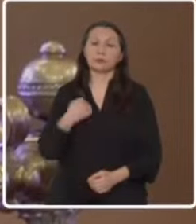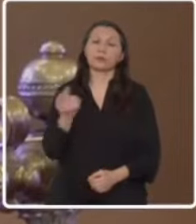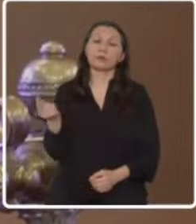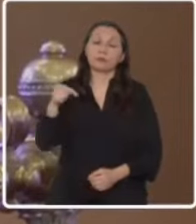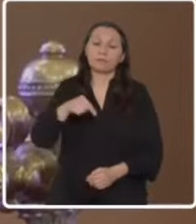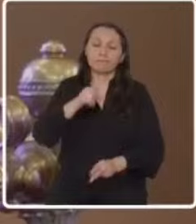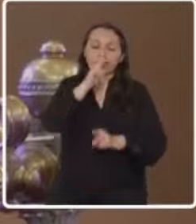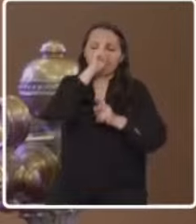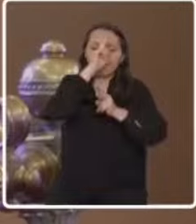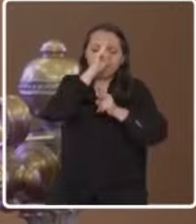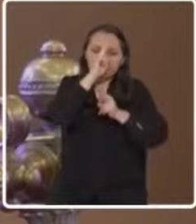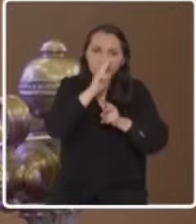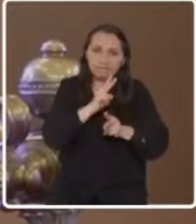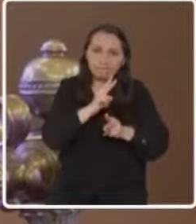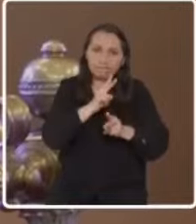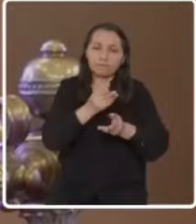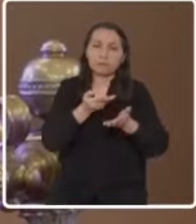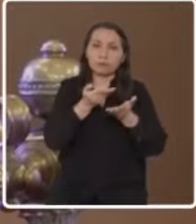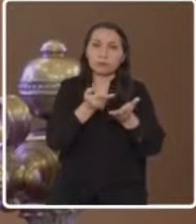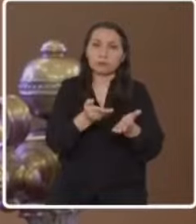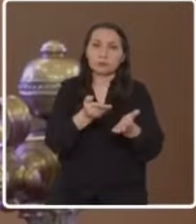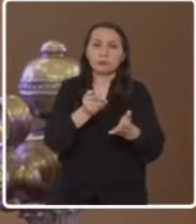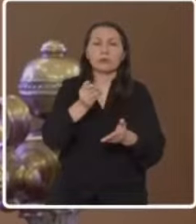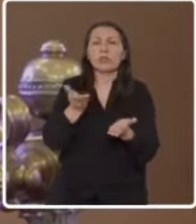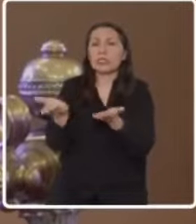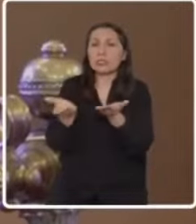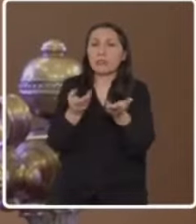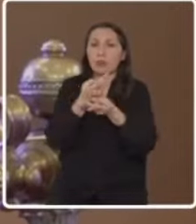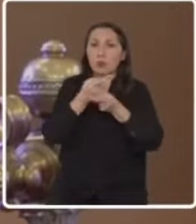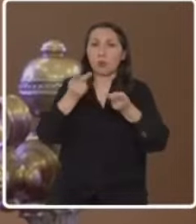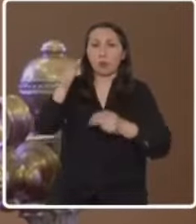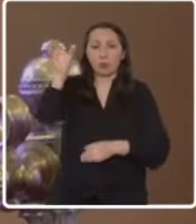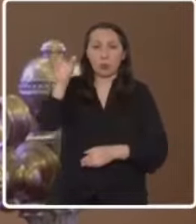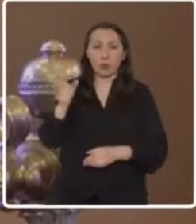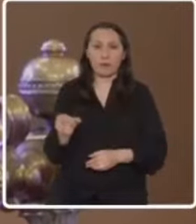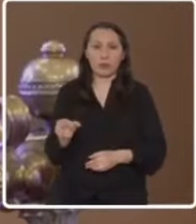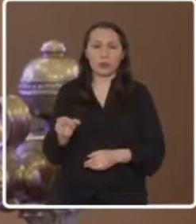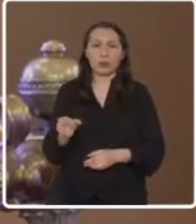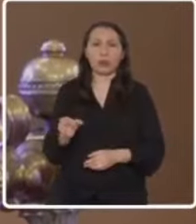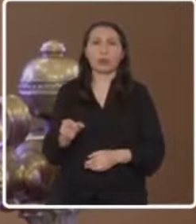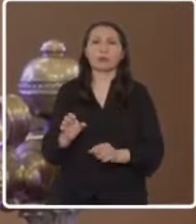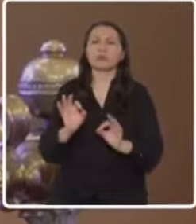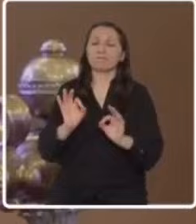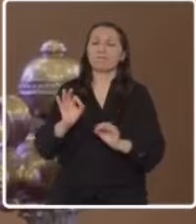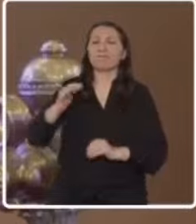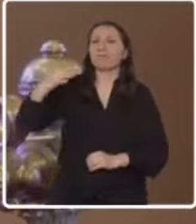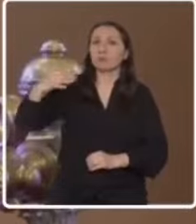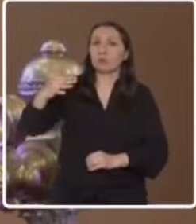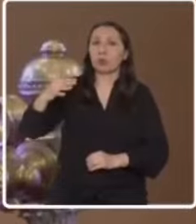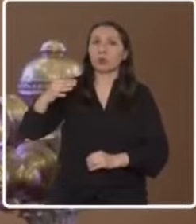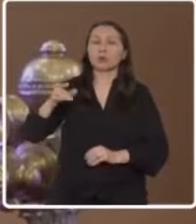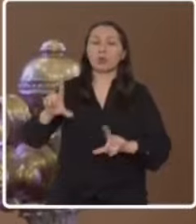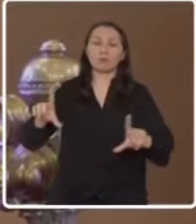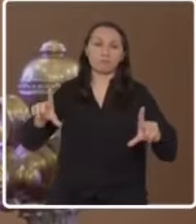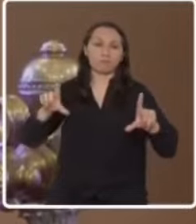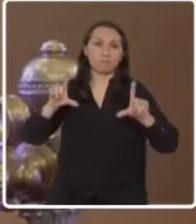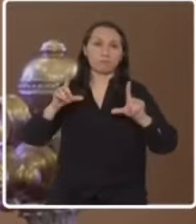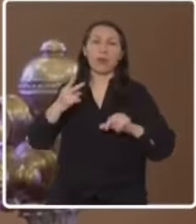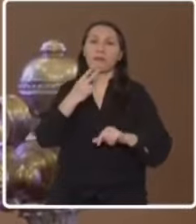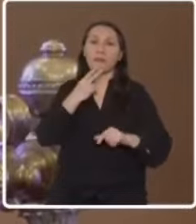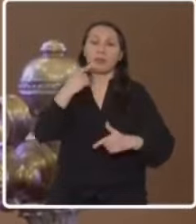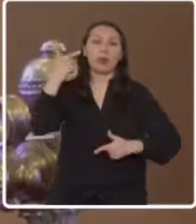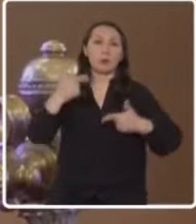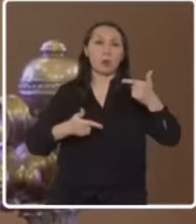Vengo a rendir homenaje a un servidor público que fue un importante protagonista de la